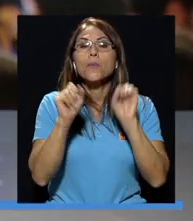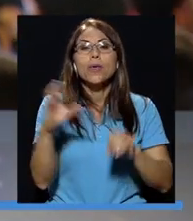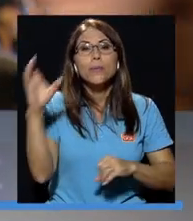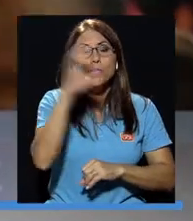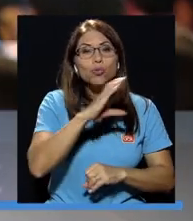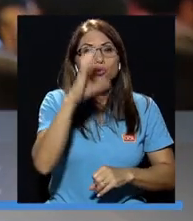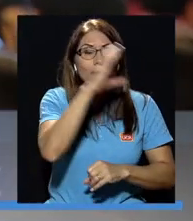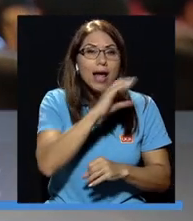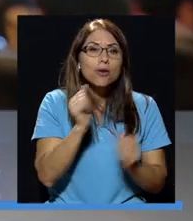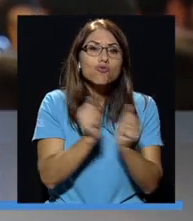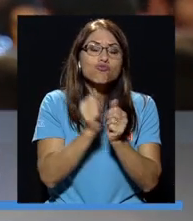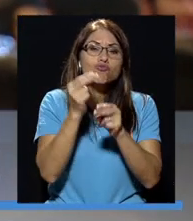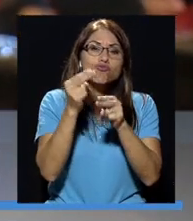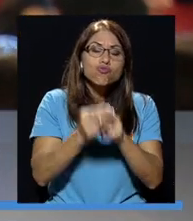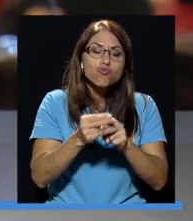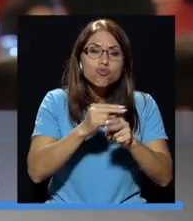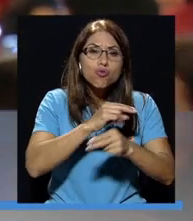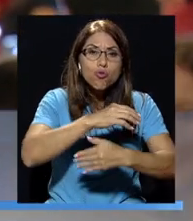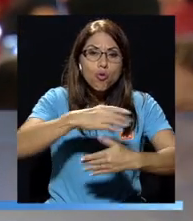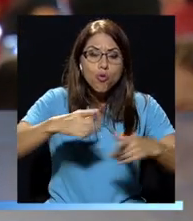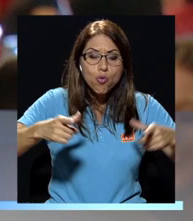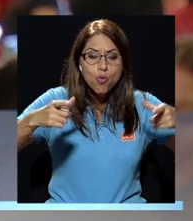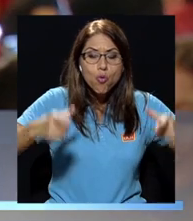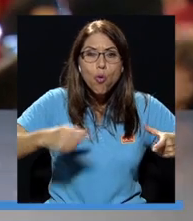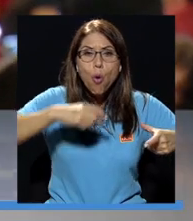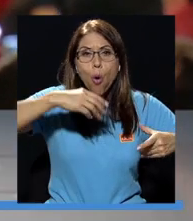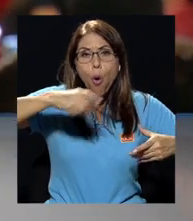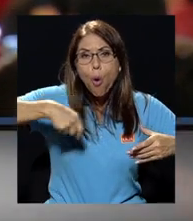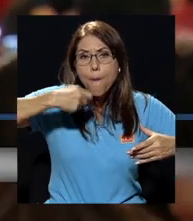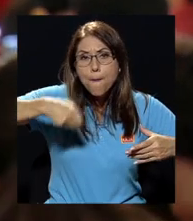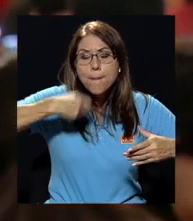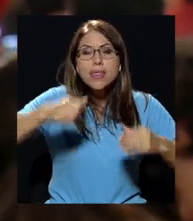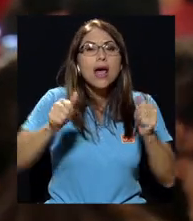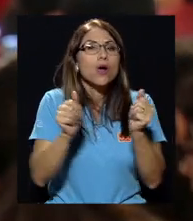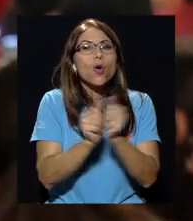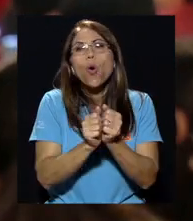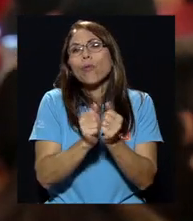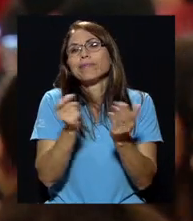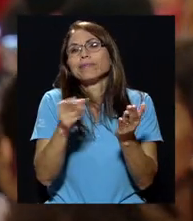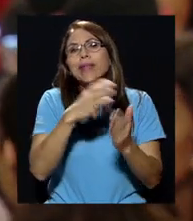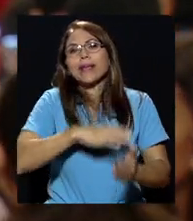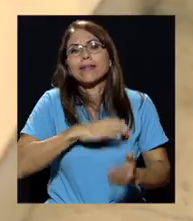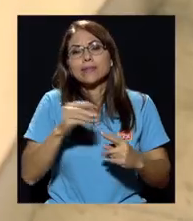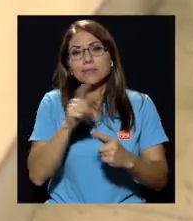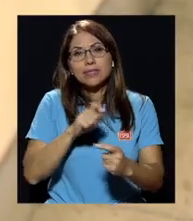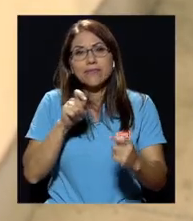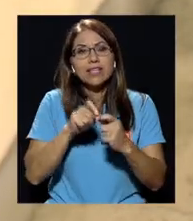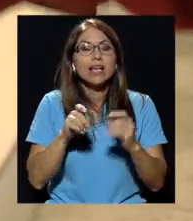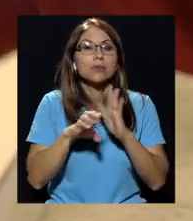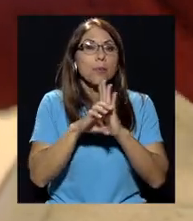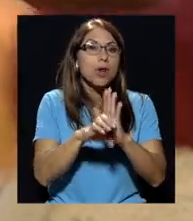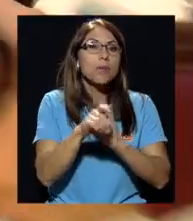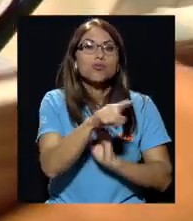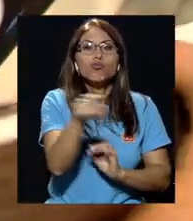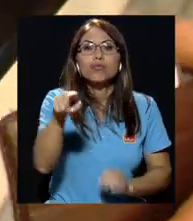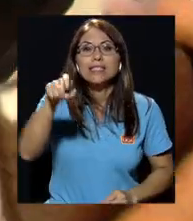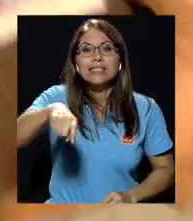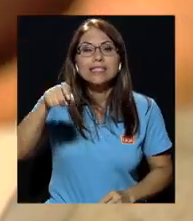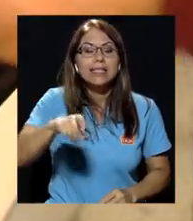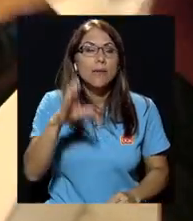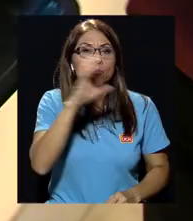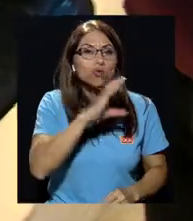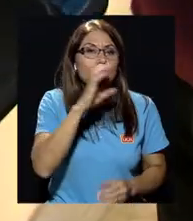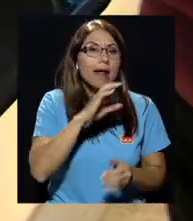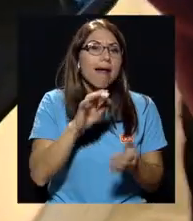platos bajo indicadores específicos. Por ejemplo, si necesitan buscar arroz